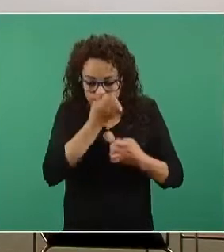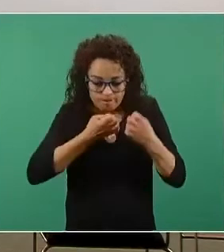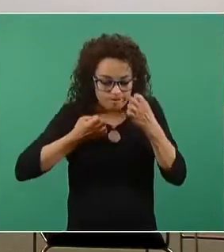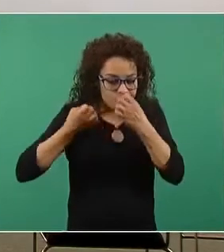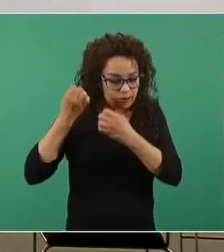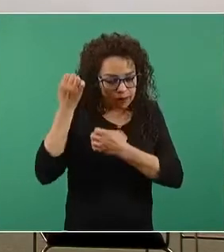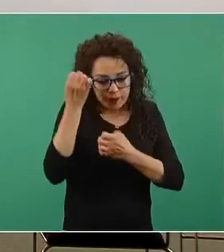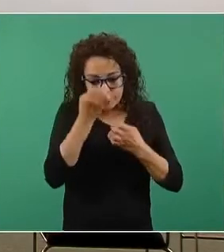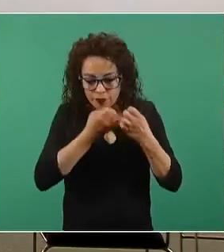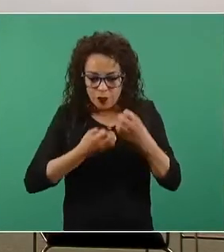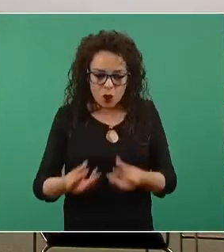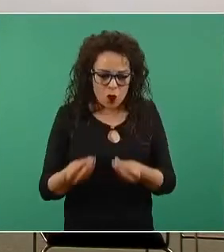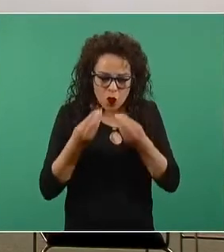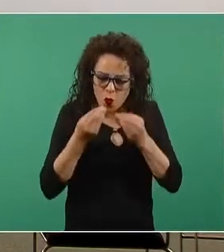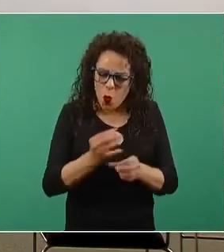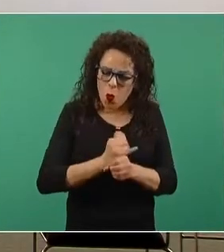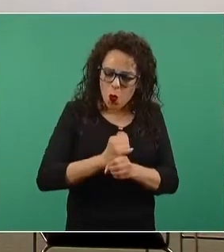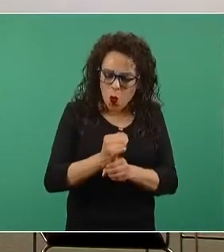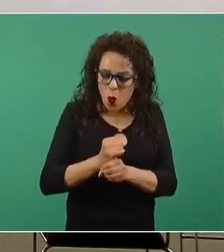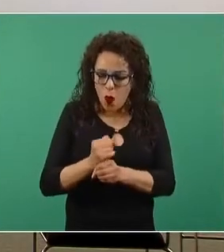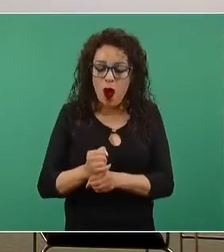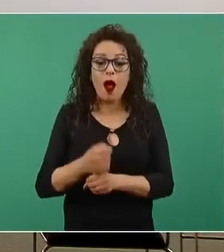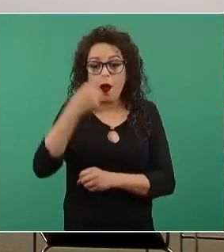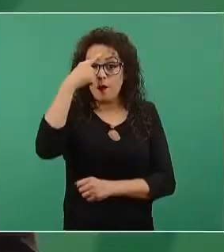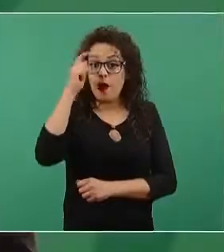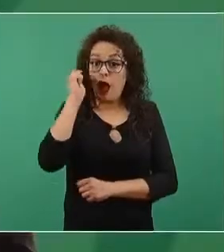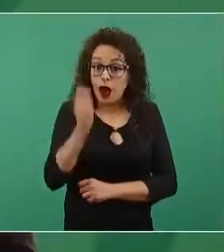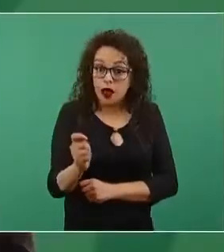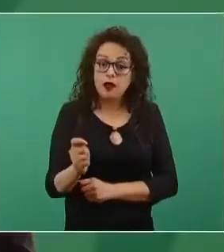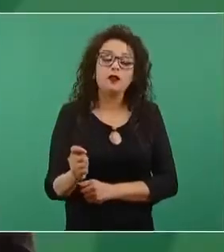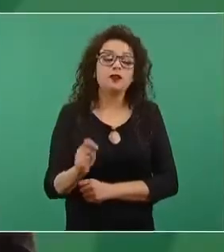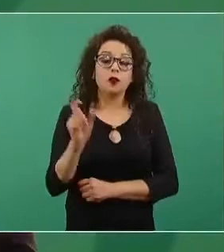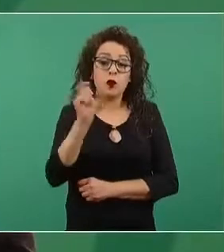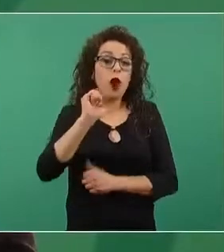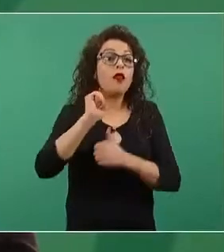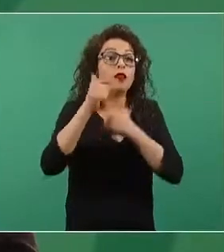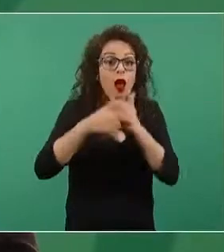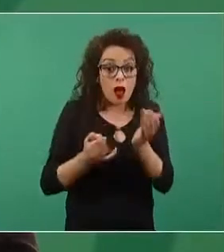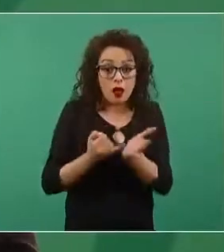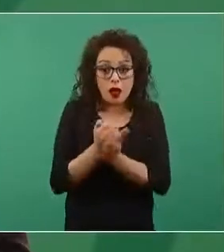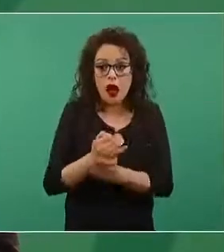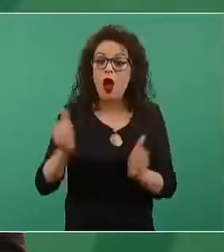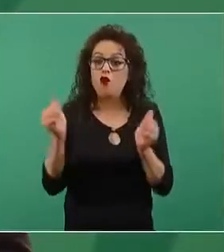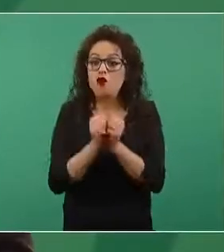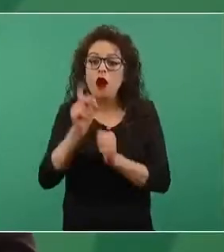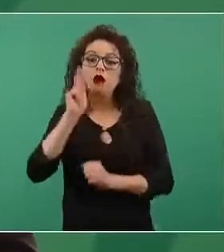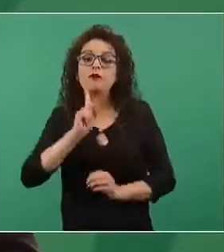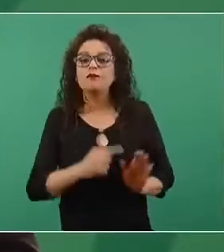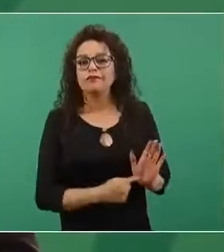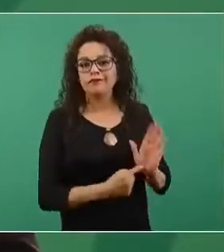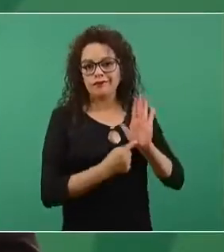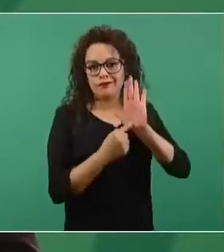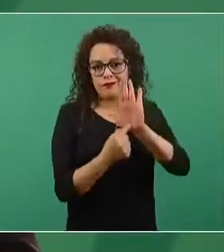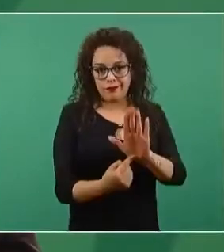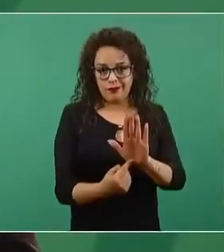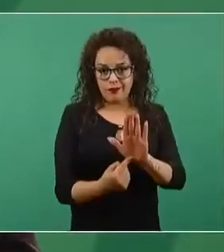bien fundamentado, siempre a través de la evidencia, y sí, en estas reuniones en donde se tienen que tomar estas decisiones tan complejas como poder